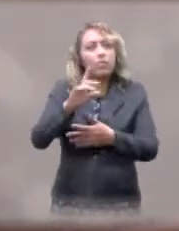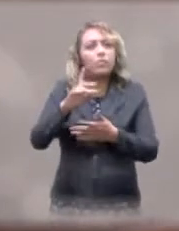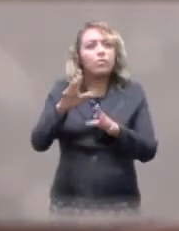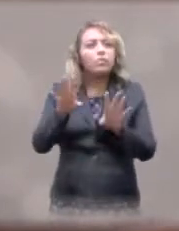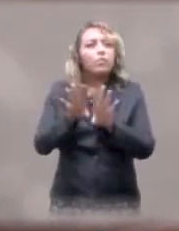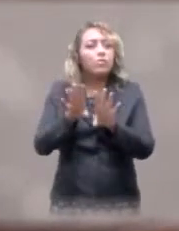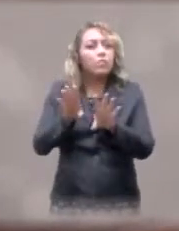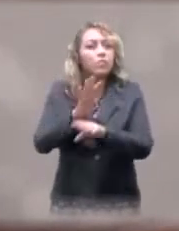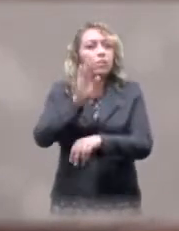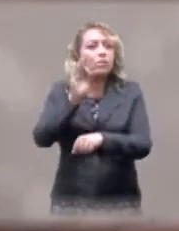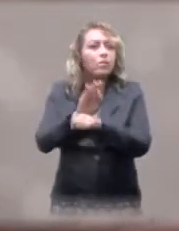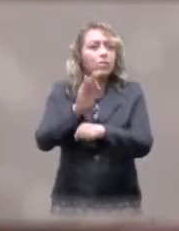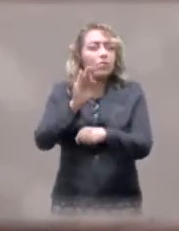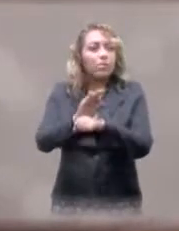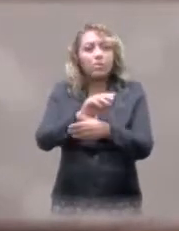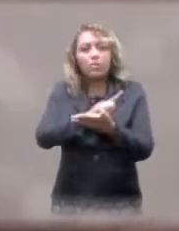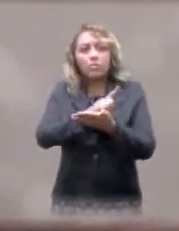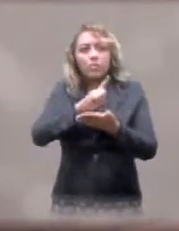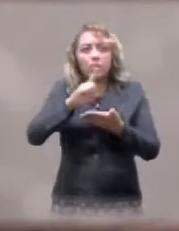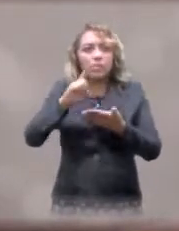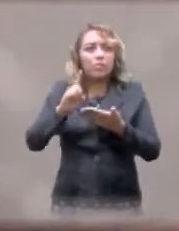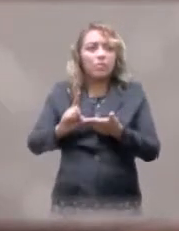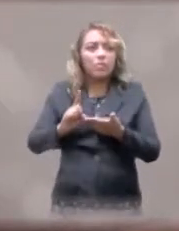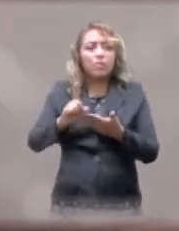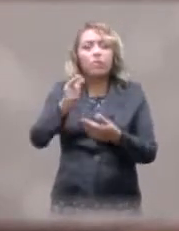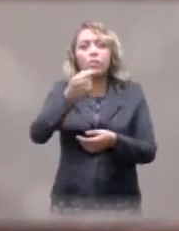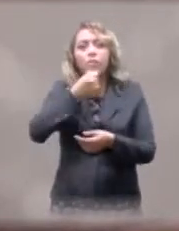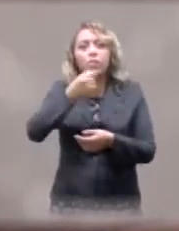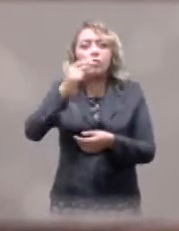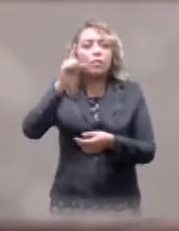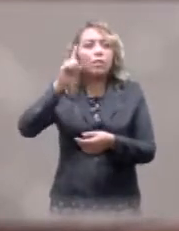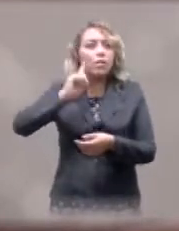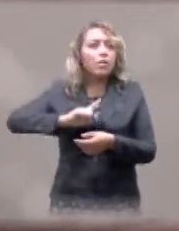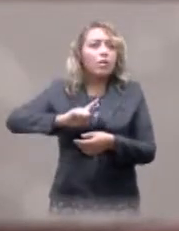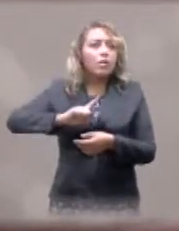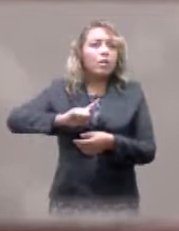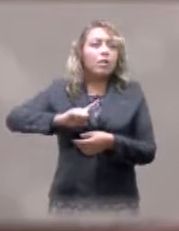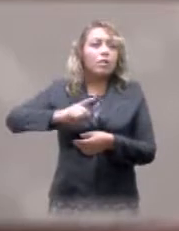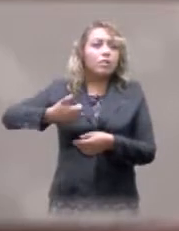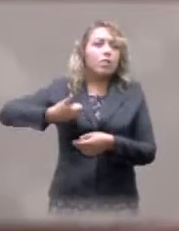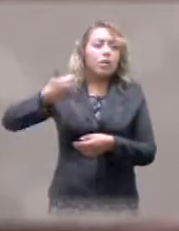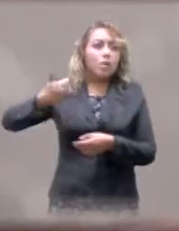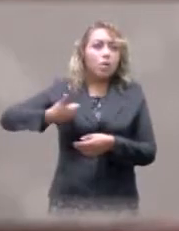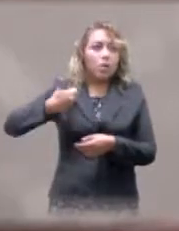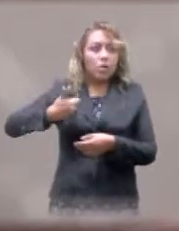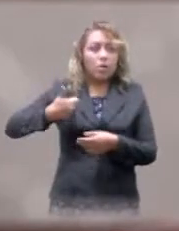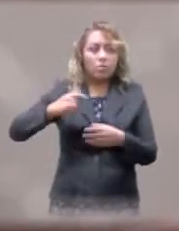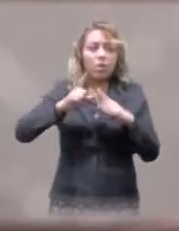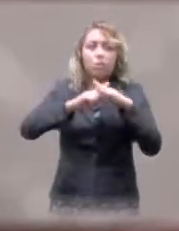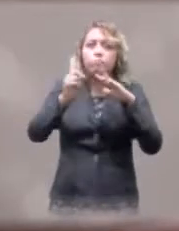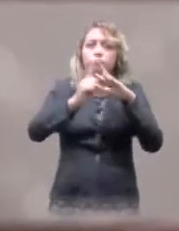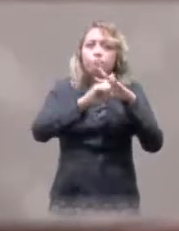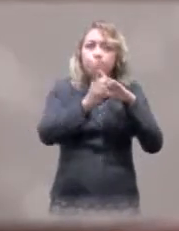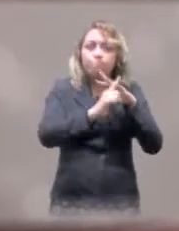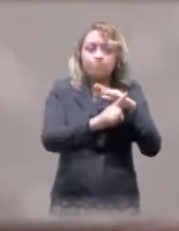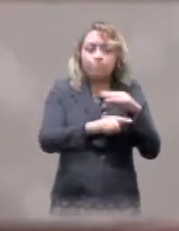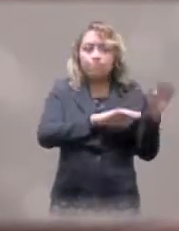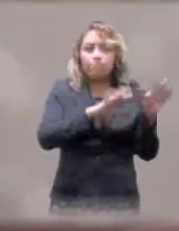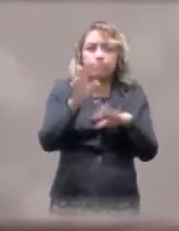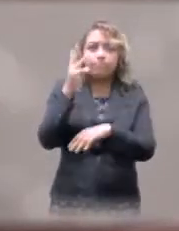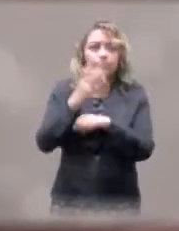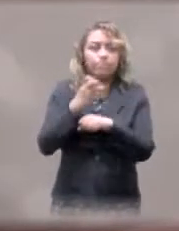de protección de los derechos de las niñas, niños y adolescentes migrantes.